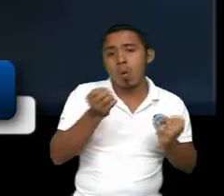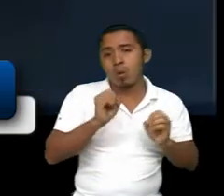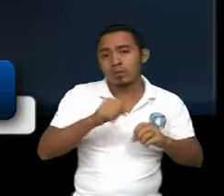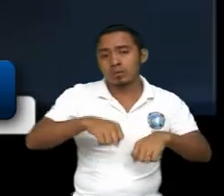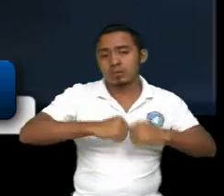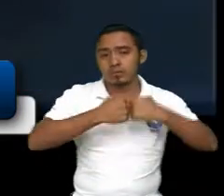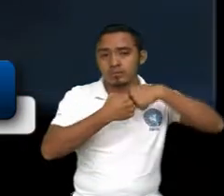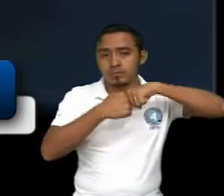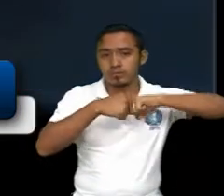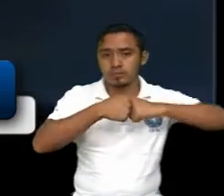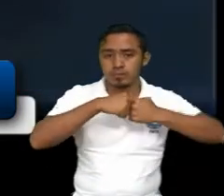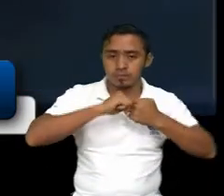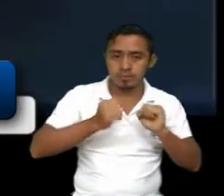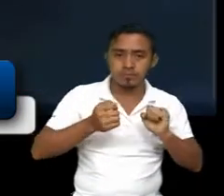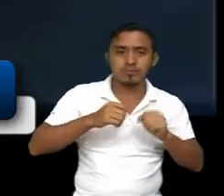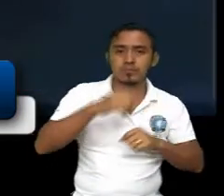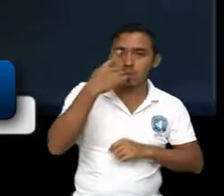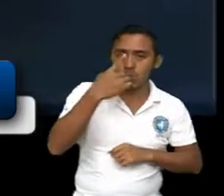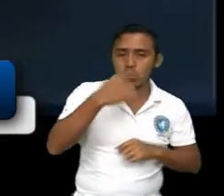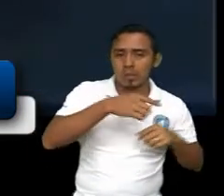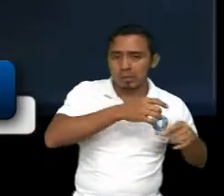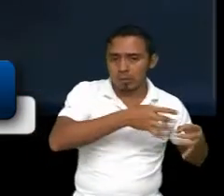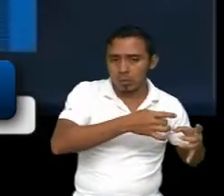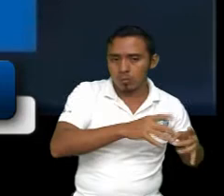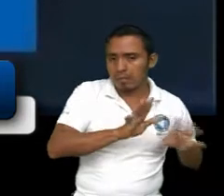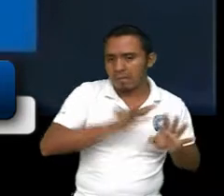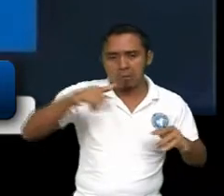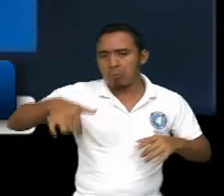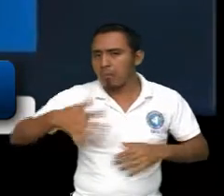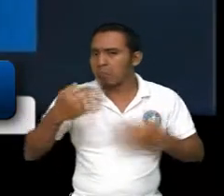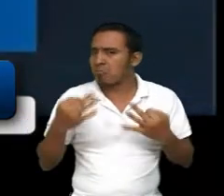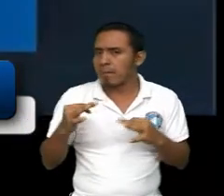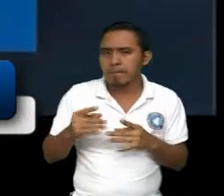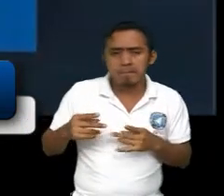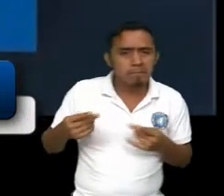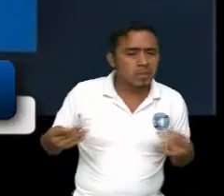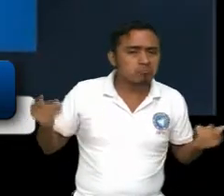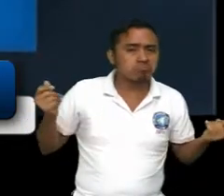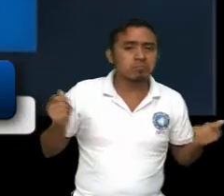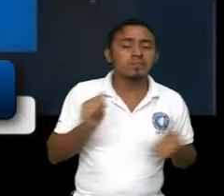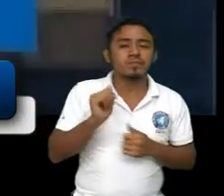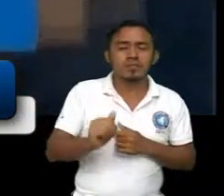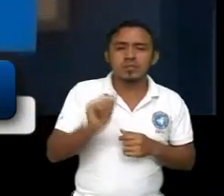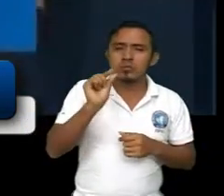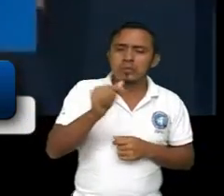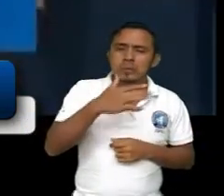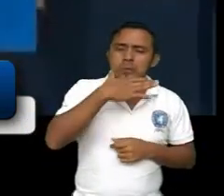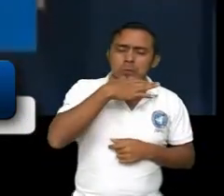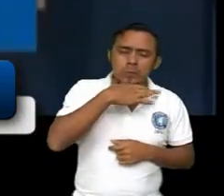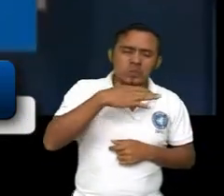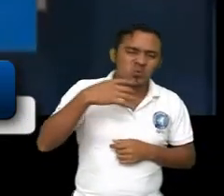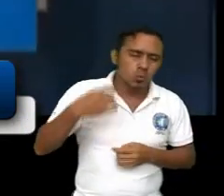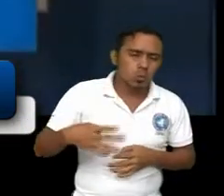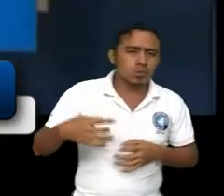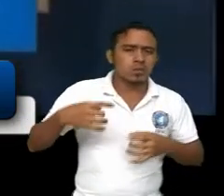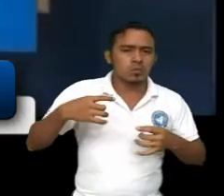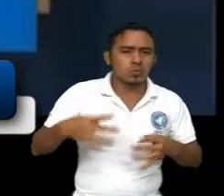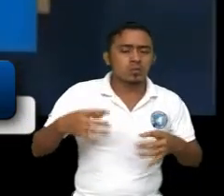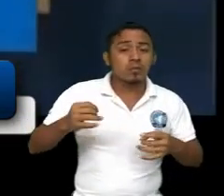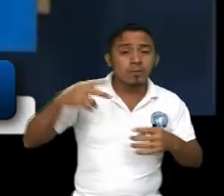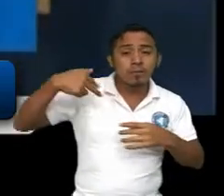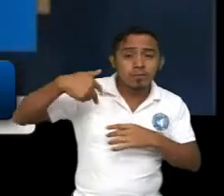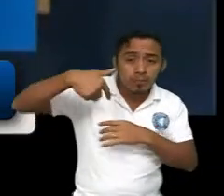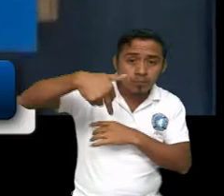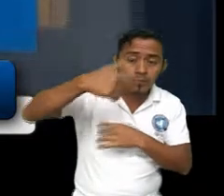una sola o sea una sola rodilla que comience y que el niño o el joven se vaya quejando de ese dolor a la hora de hacer una extensión